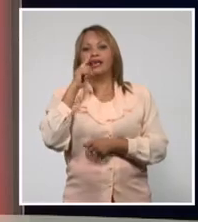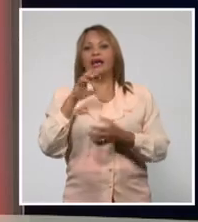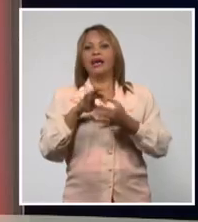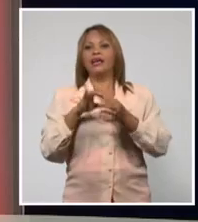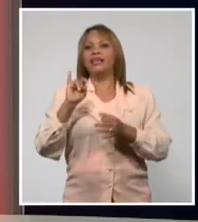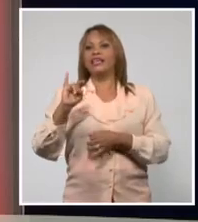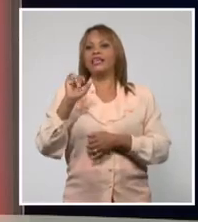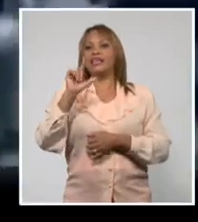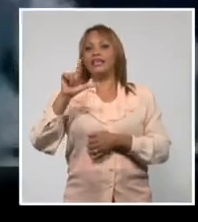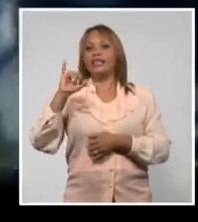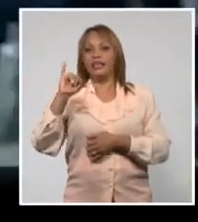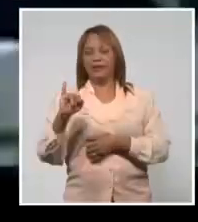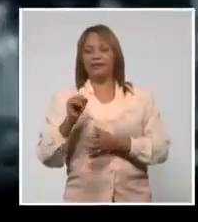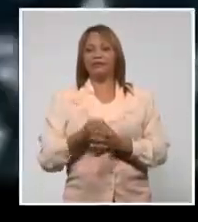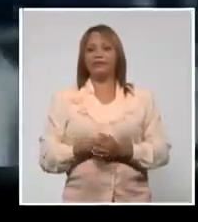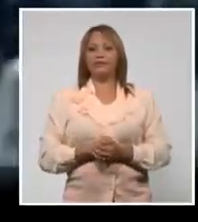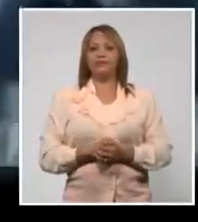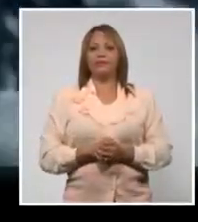71.